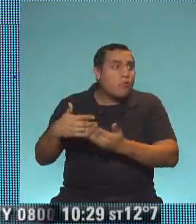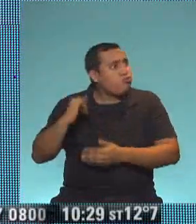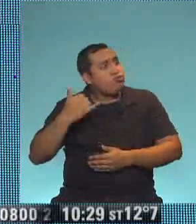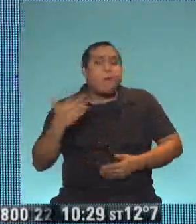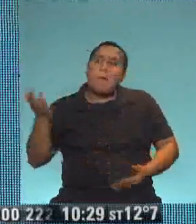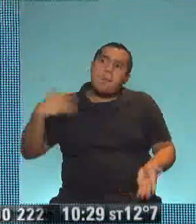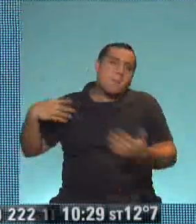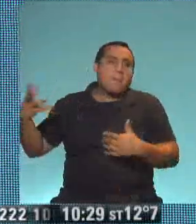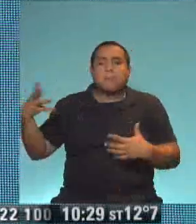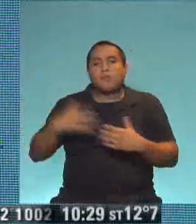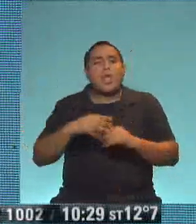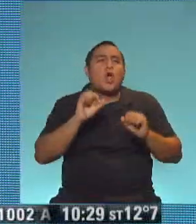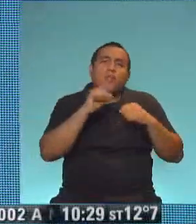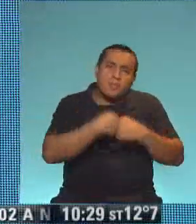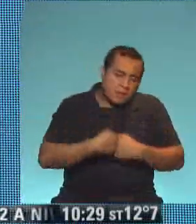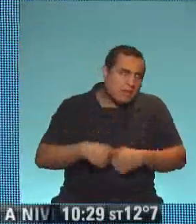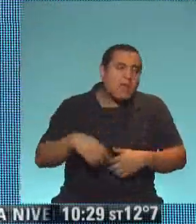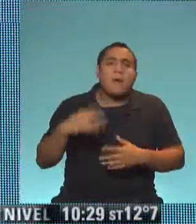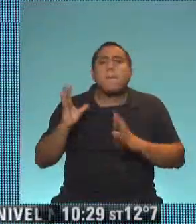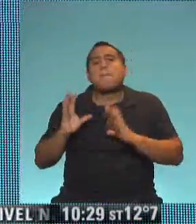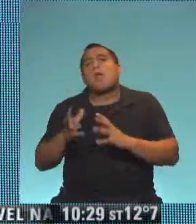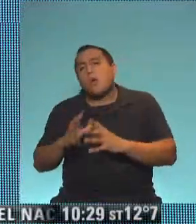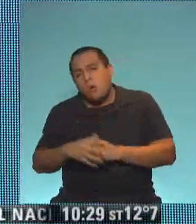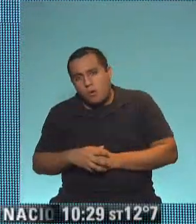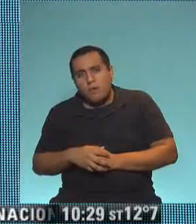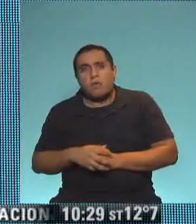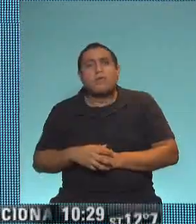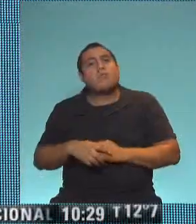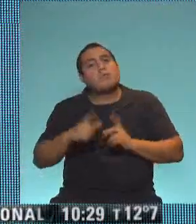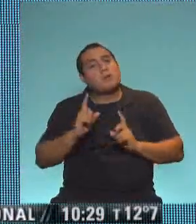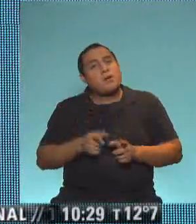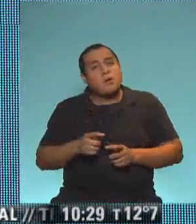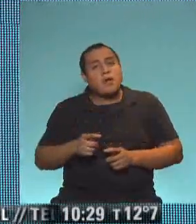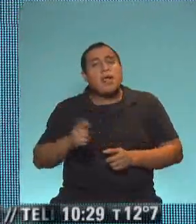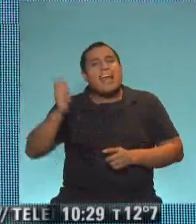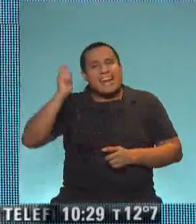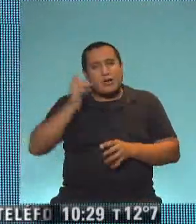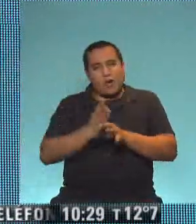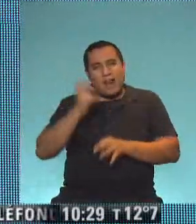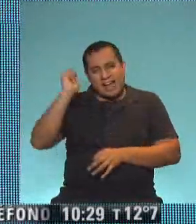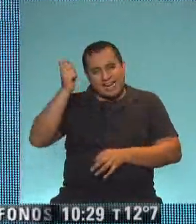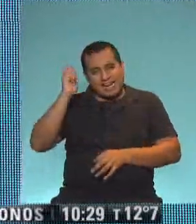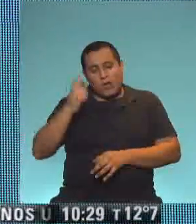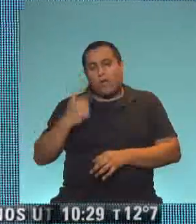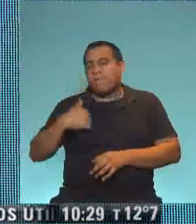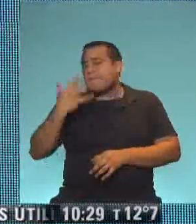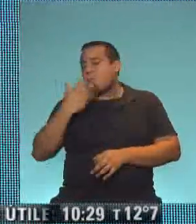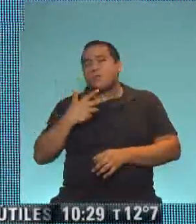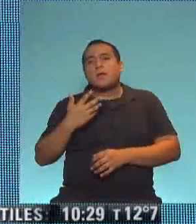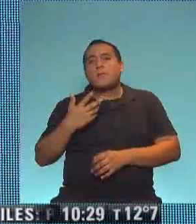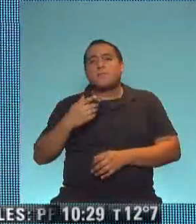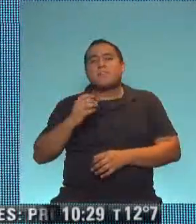jugábamos. A la escondida, a la pelota. Jugábamos en los recreos, en la escuela jugaba, me encantaba jugar